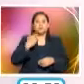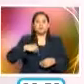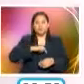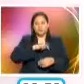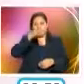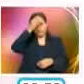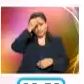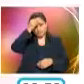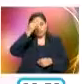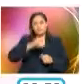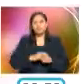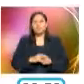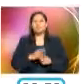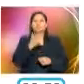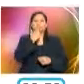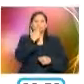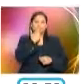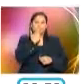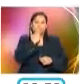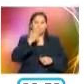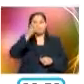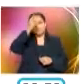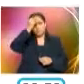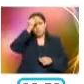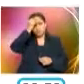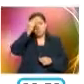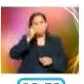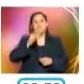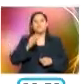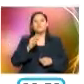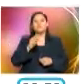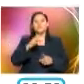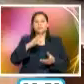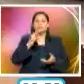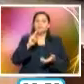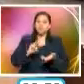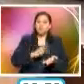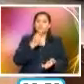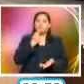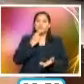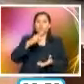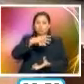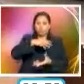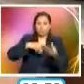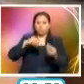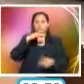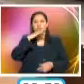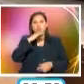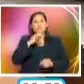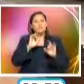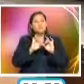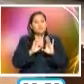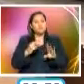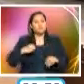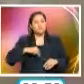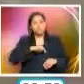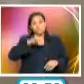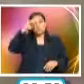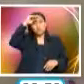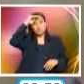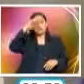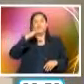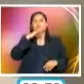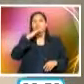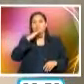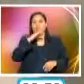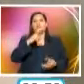aprendamos a conservar, aprendamos a reciclar todo esto que de repente consideramos basura, pero que puede tener